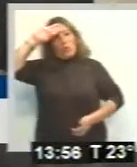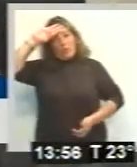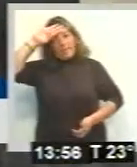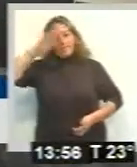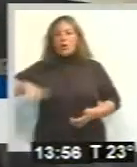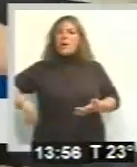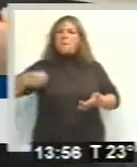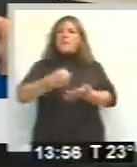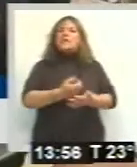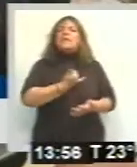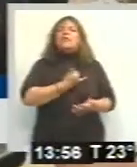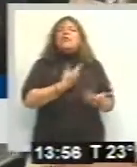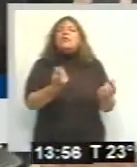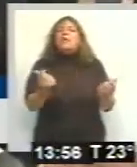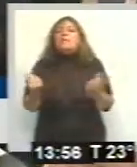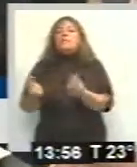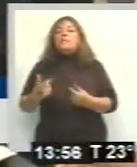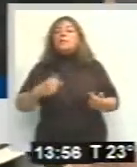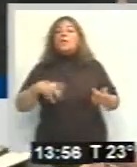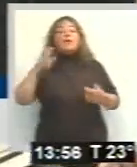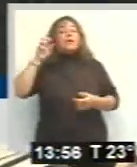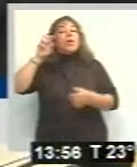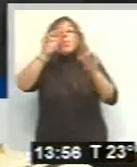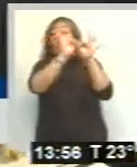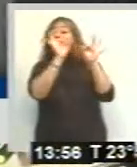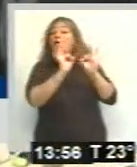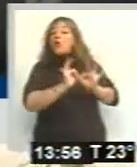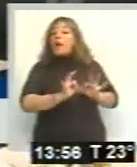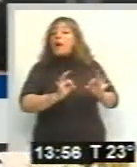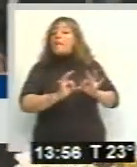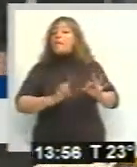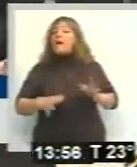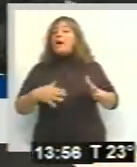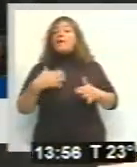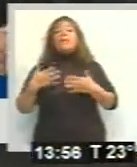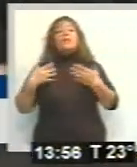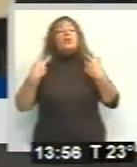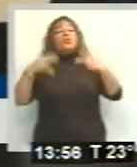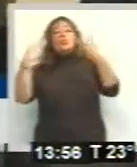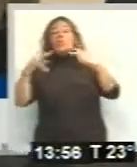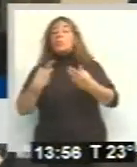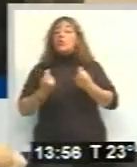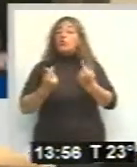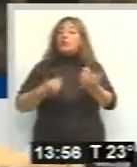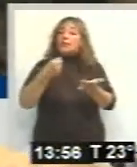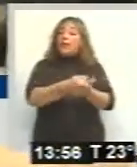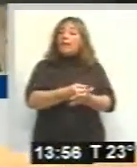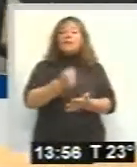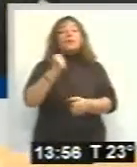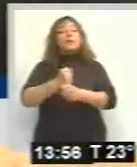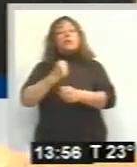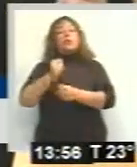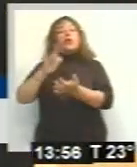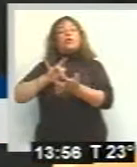dónde se consiguieron? Bueno, esto es parte del programa del Desarrollo de Turismo Sustentable, que es un programa que estamos trabajando con el BID, es un programa